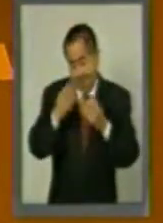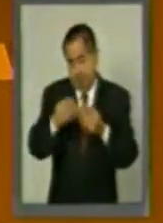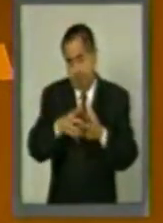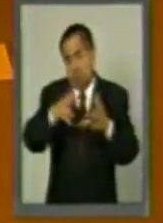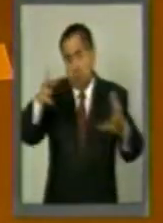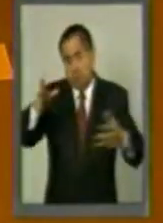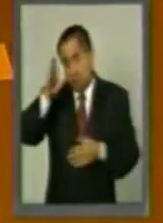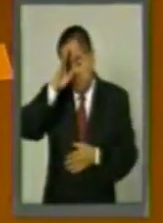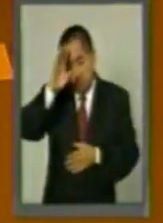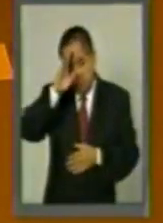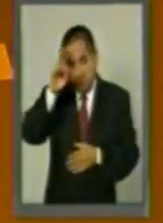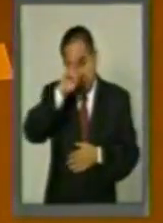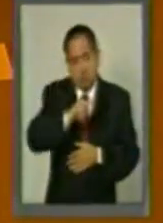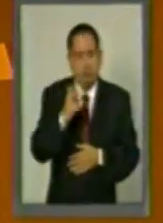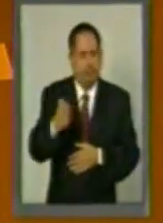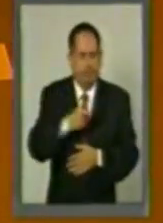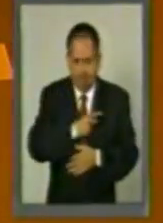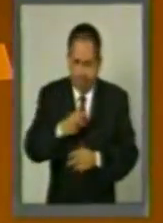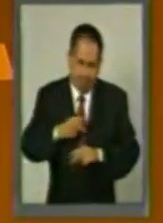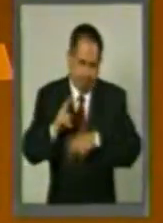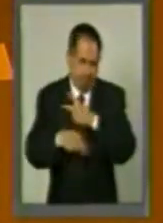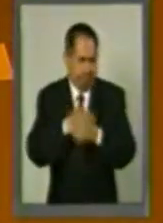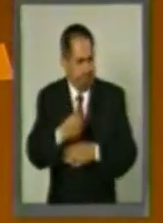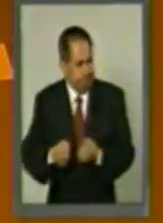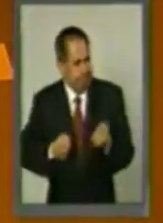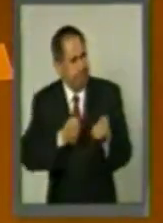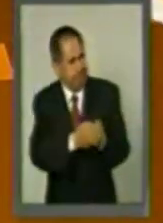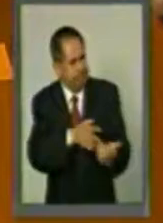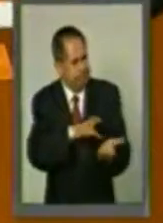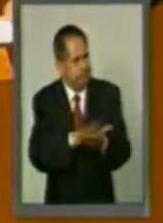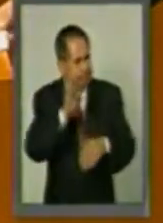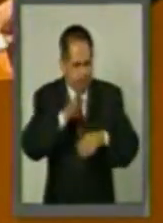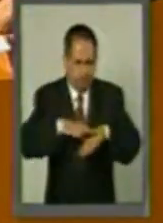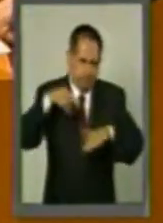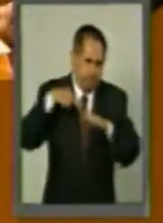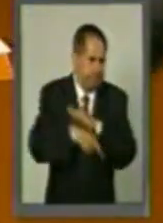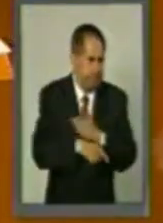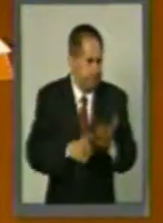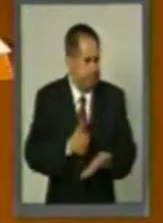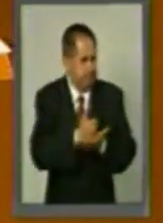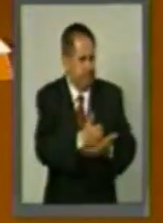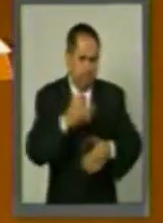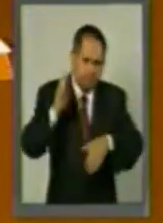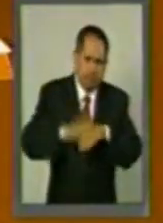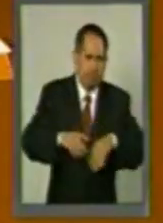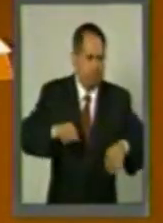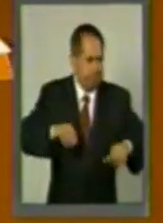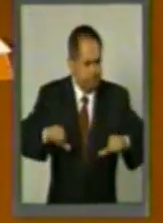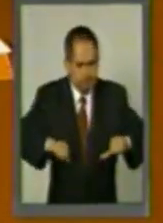complejo, por lo que reiteramos nuestro respaldo para profundizar estas acciones